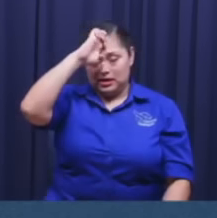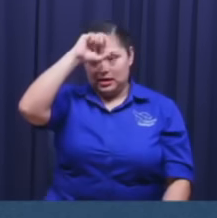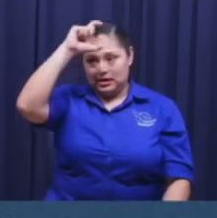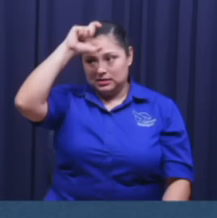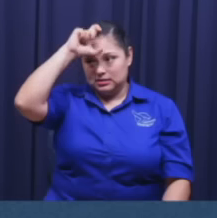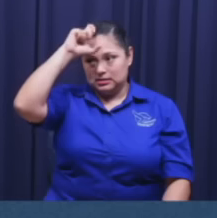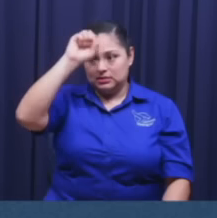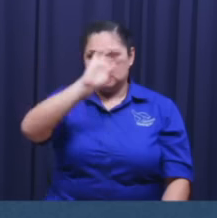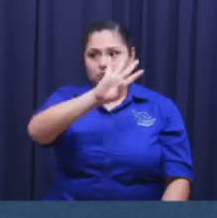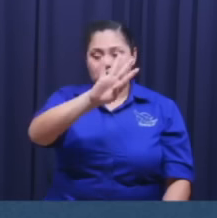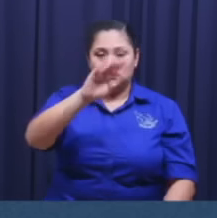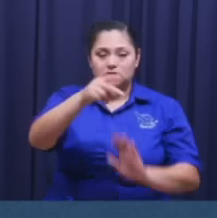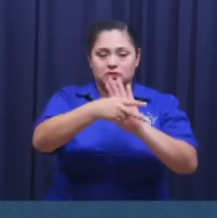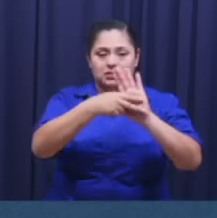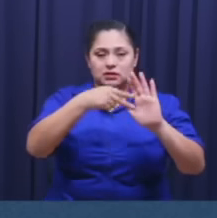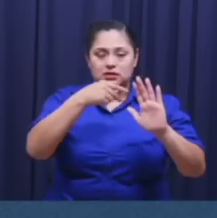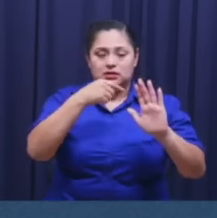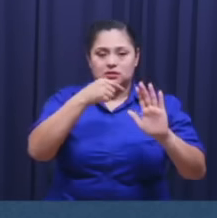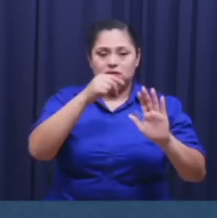Resiste.